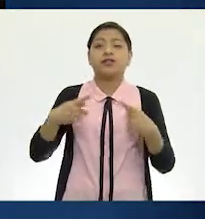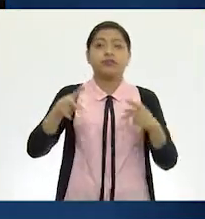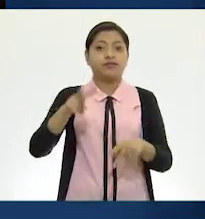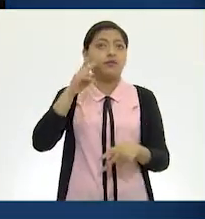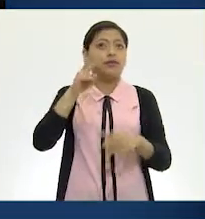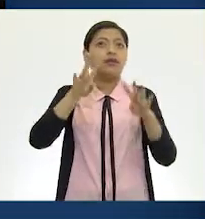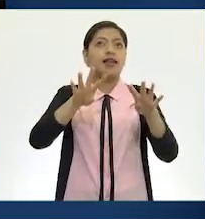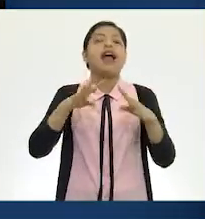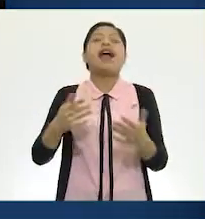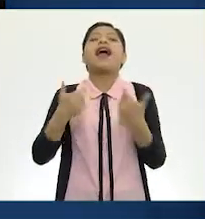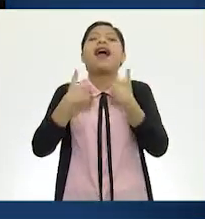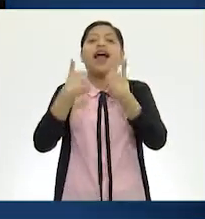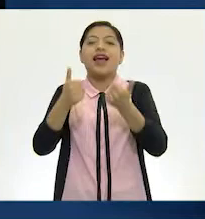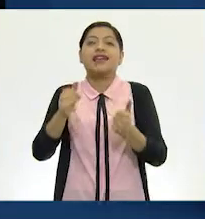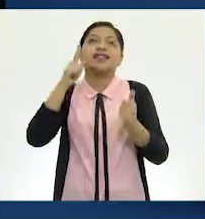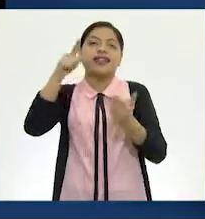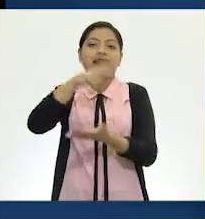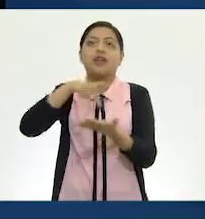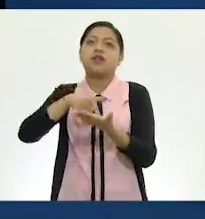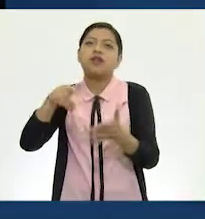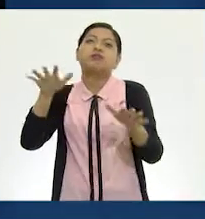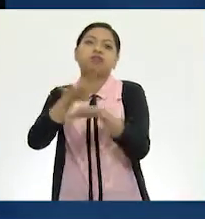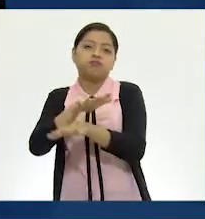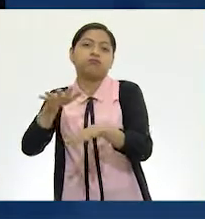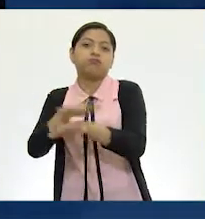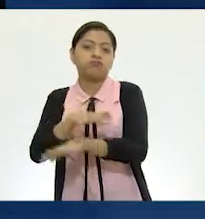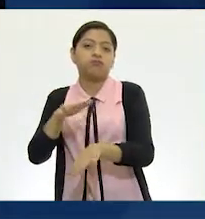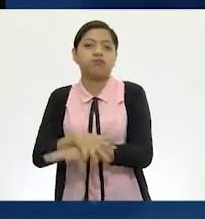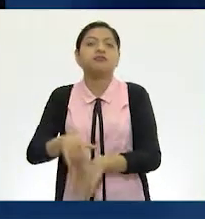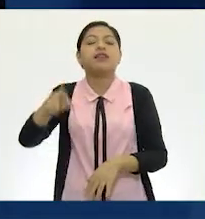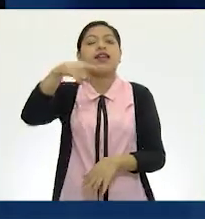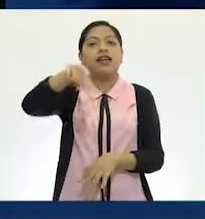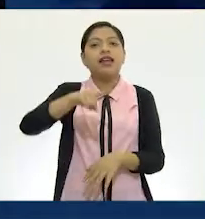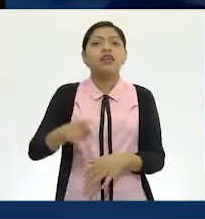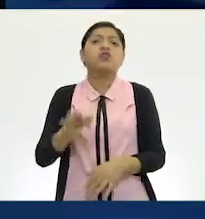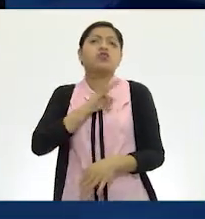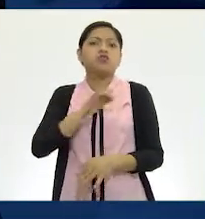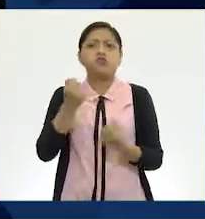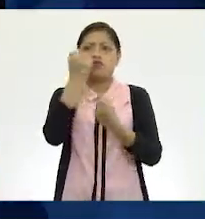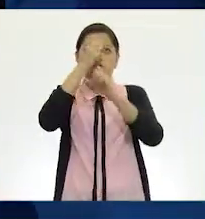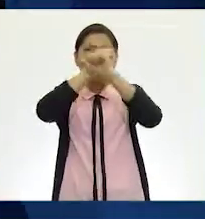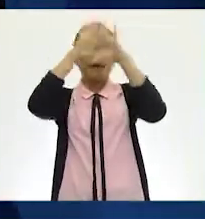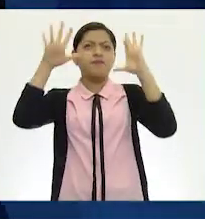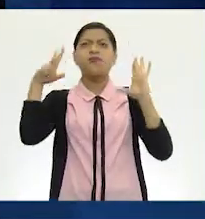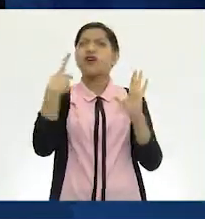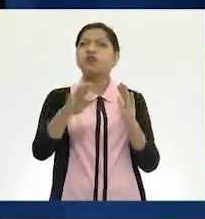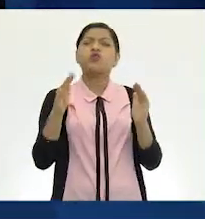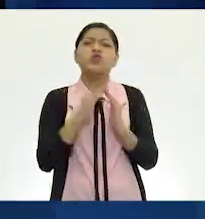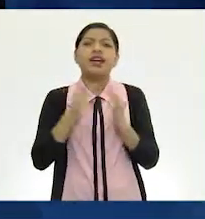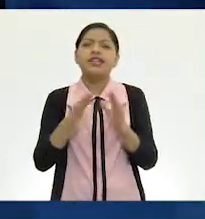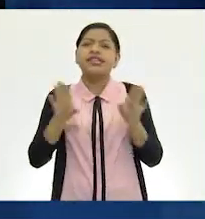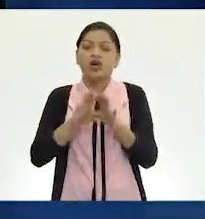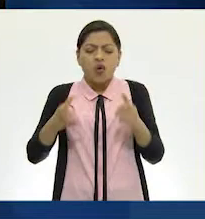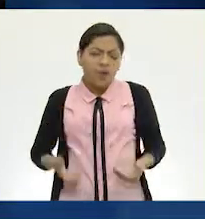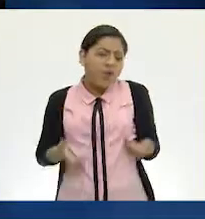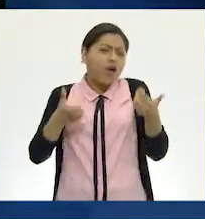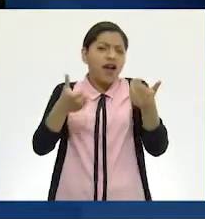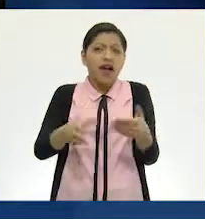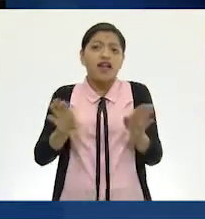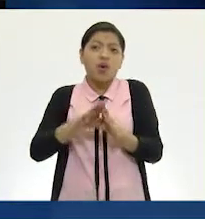¿cuál es la ventaja de esto? De que cada espectador pues imagina cómo es la casa de los personajes, cómo es la calle donde transita la historia.